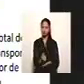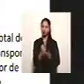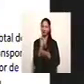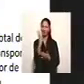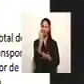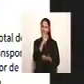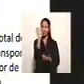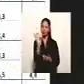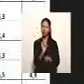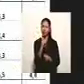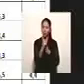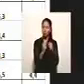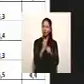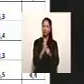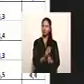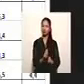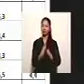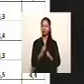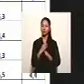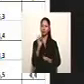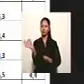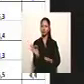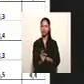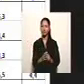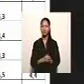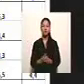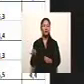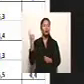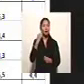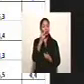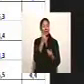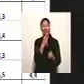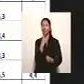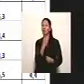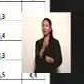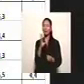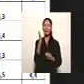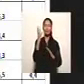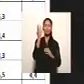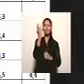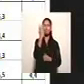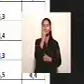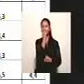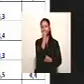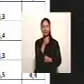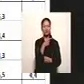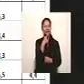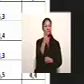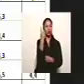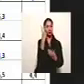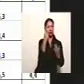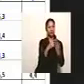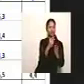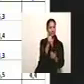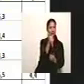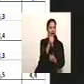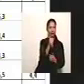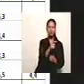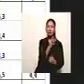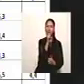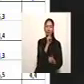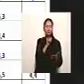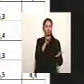crece por encima del Producto Interno Bruto desde el año 2010. Y se supone, señor ministro, que el ministerio